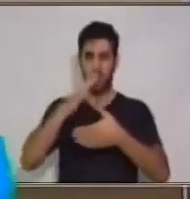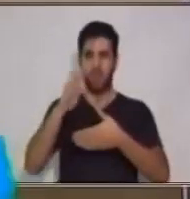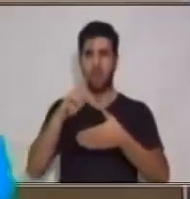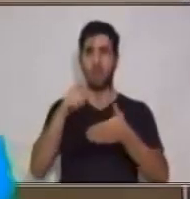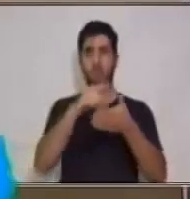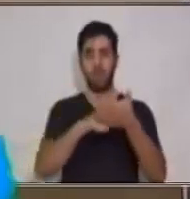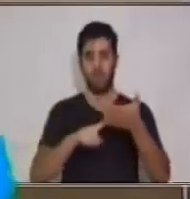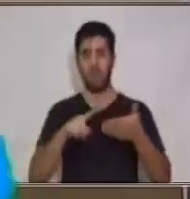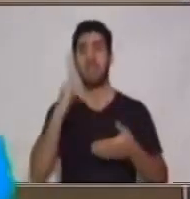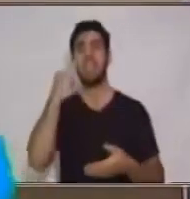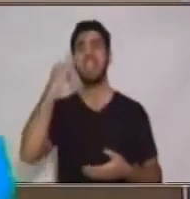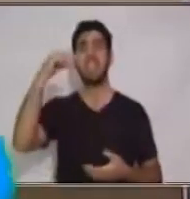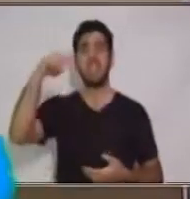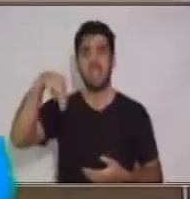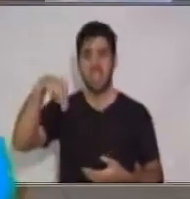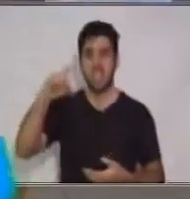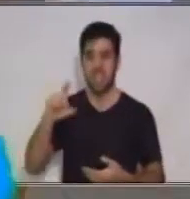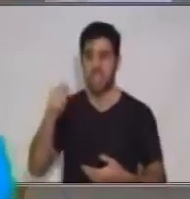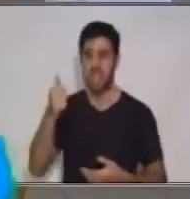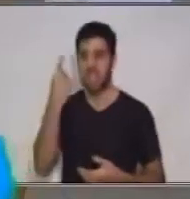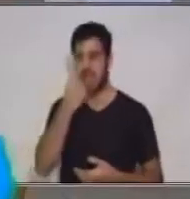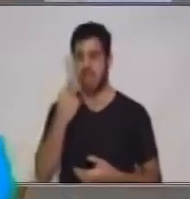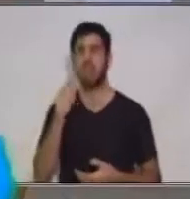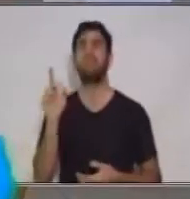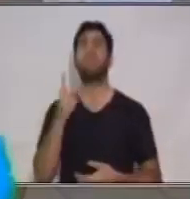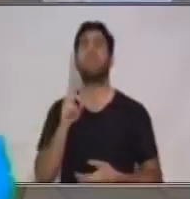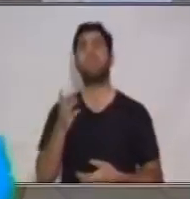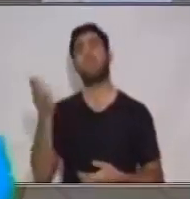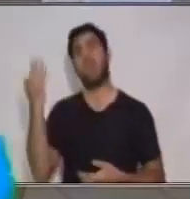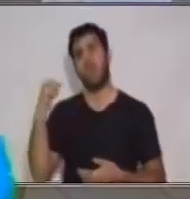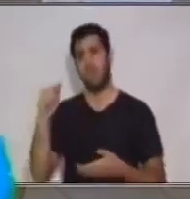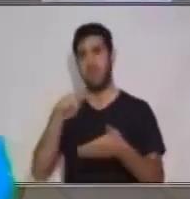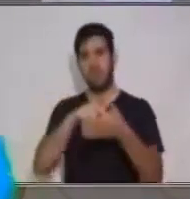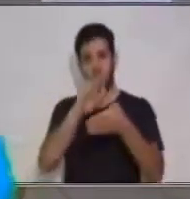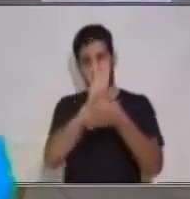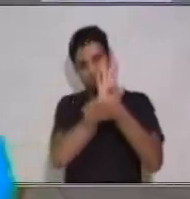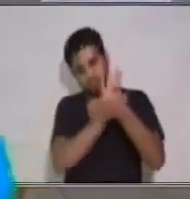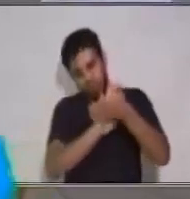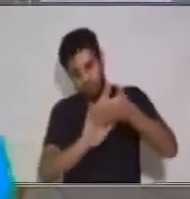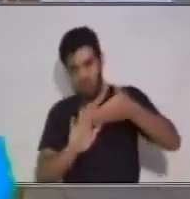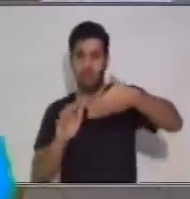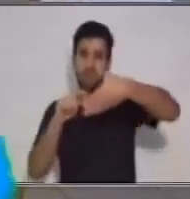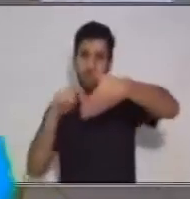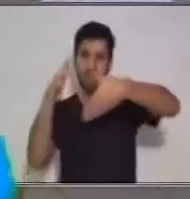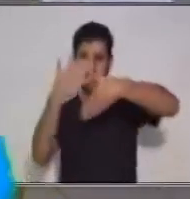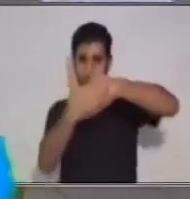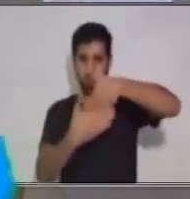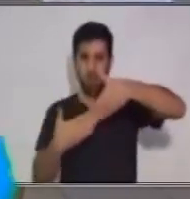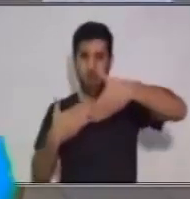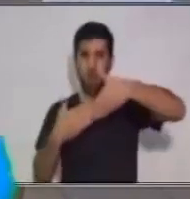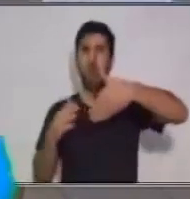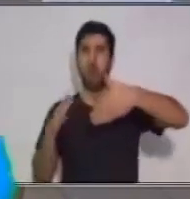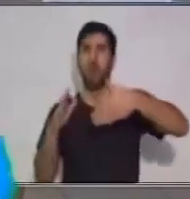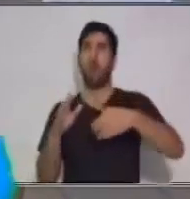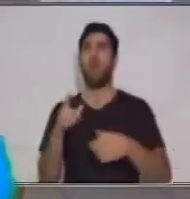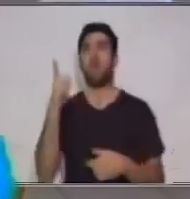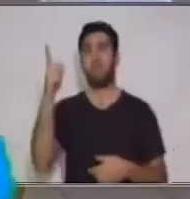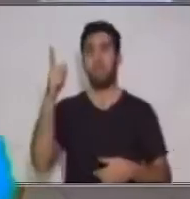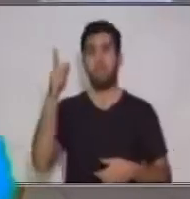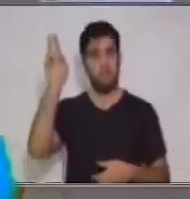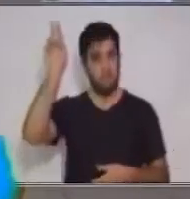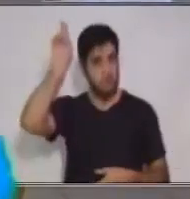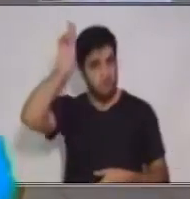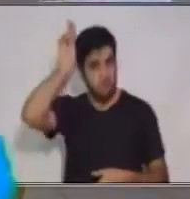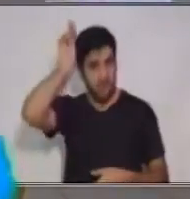los incas, que pertenecieron a la parte alta del Perú.